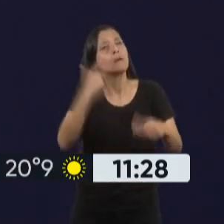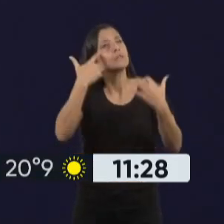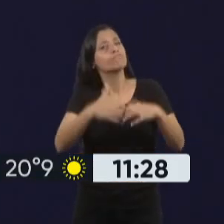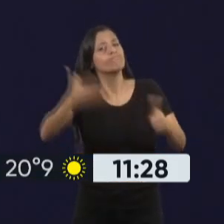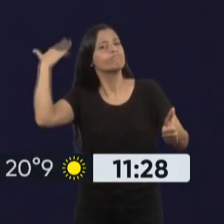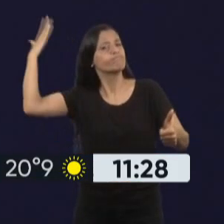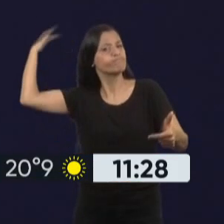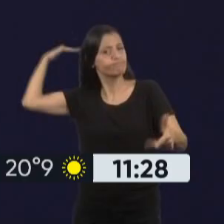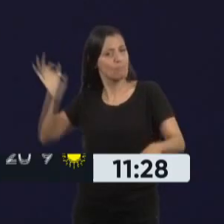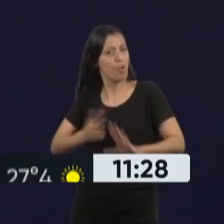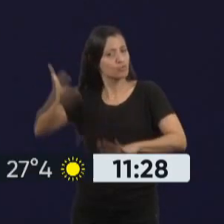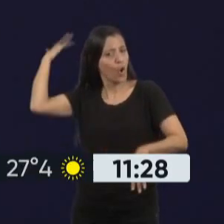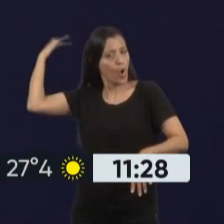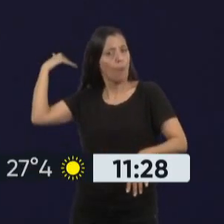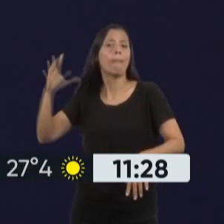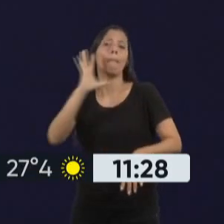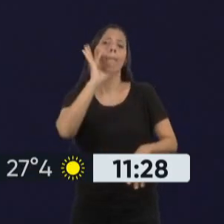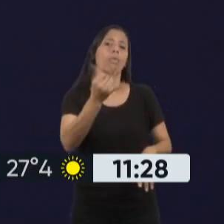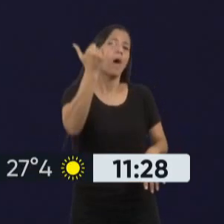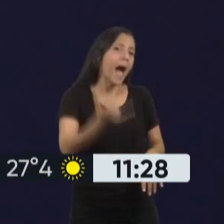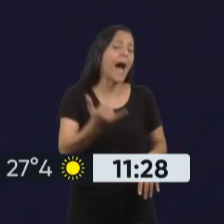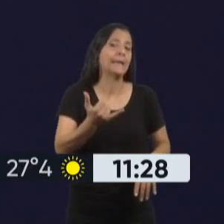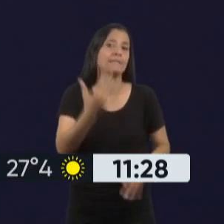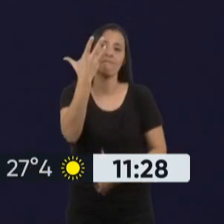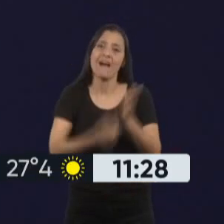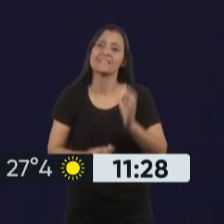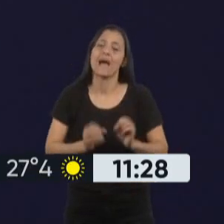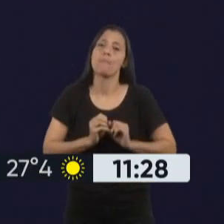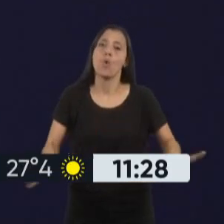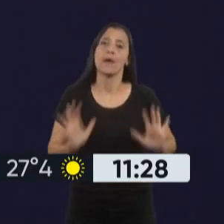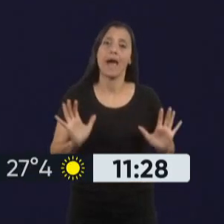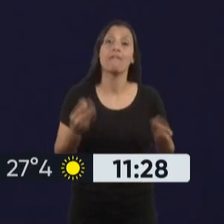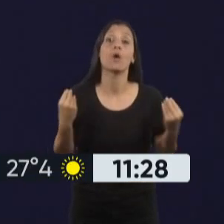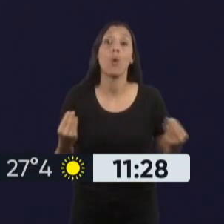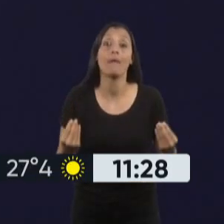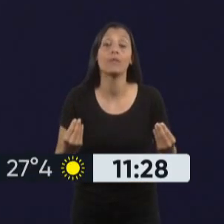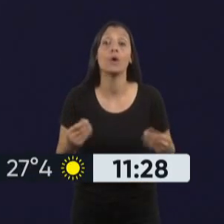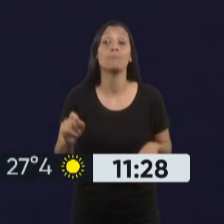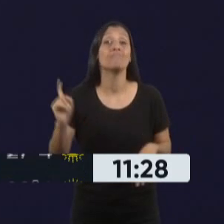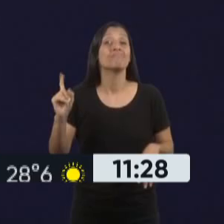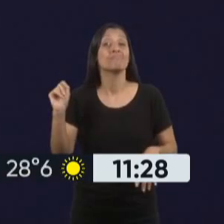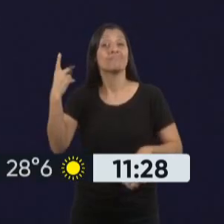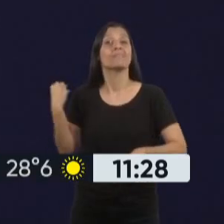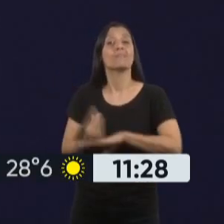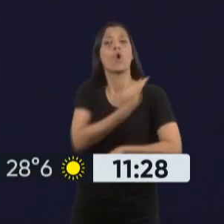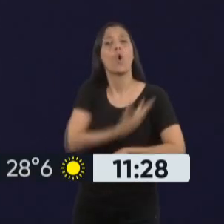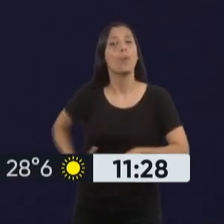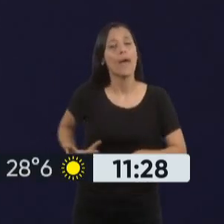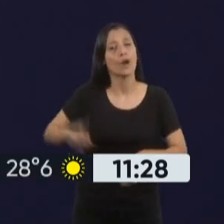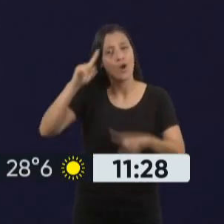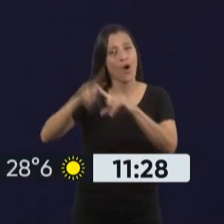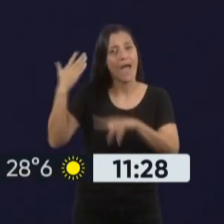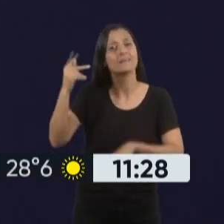encontrás varios, pero encontrás uno muy potente en los primeros años kirchneristas,